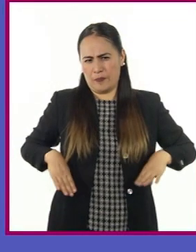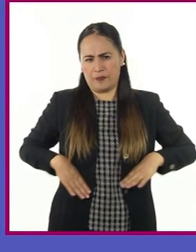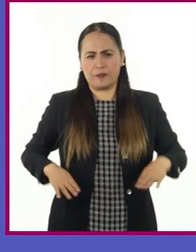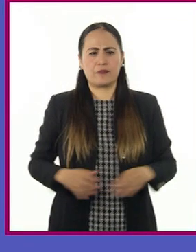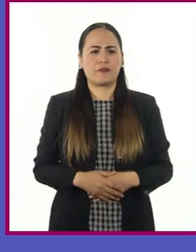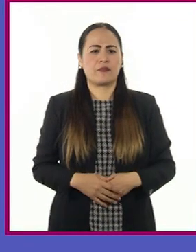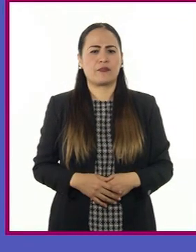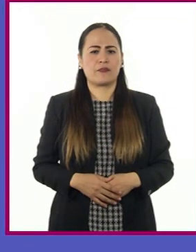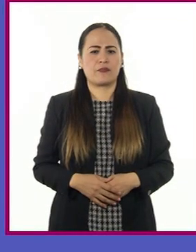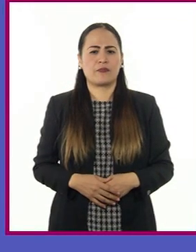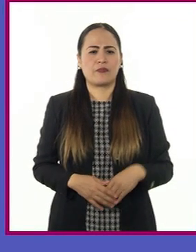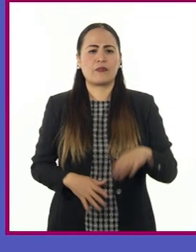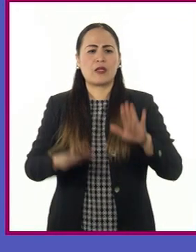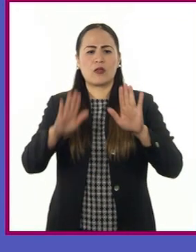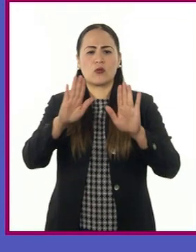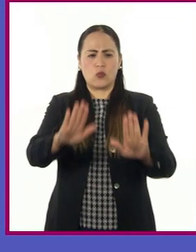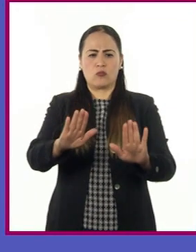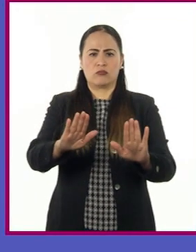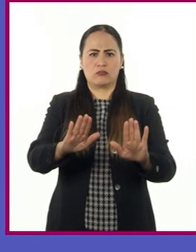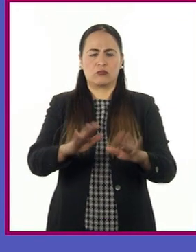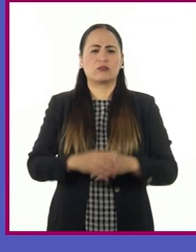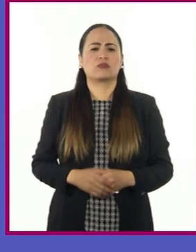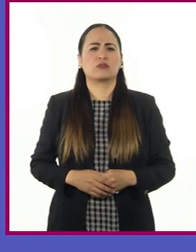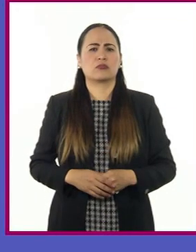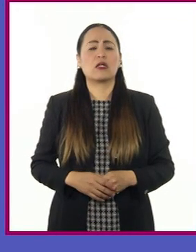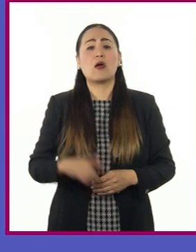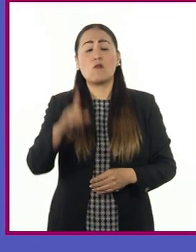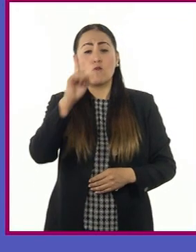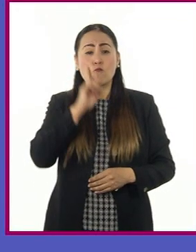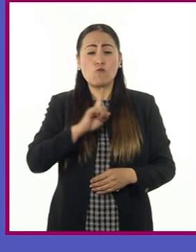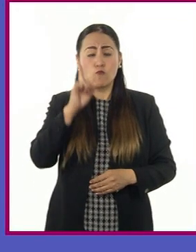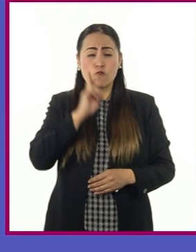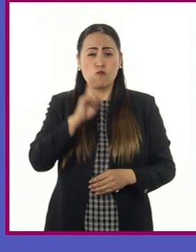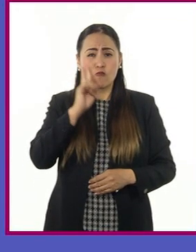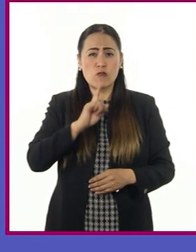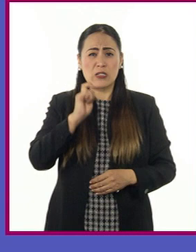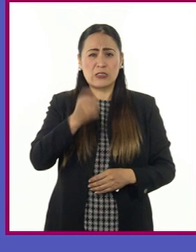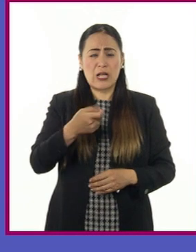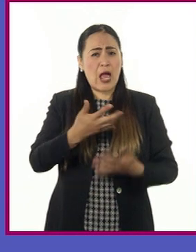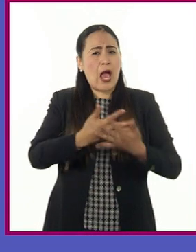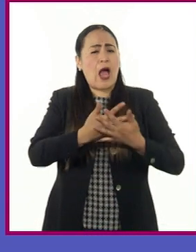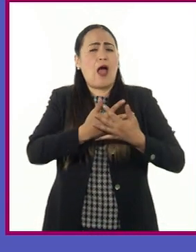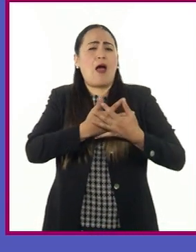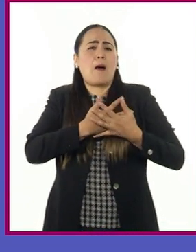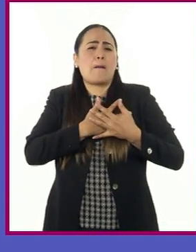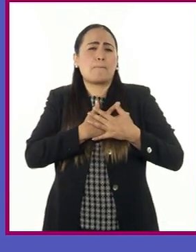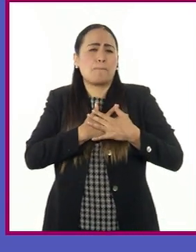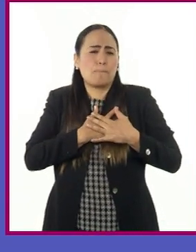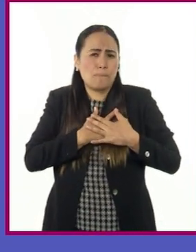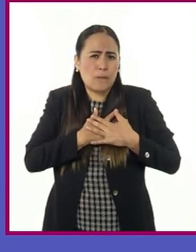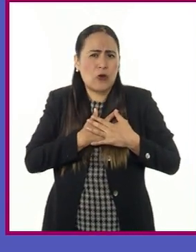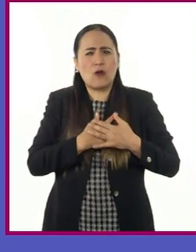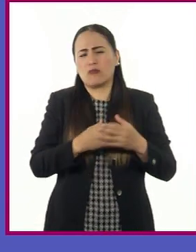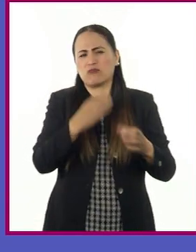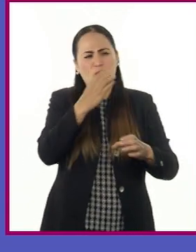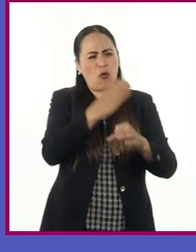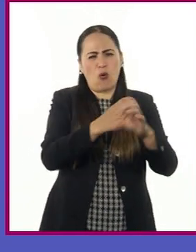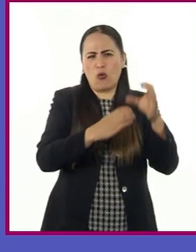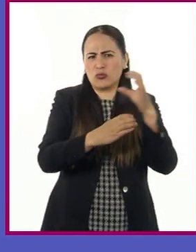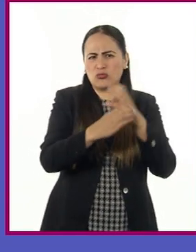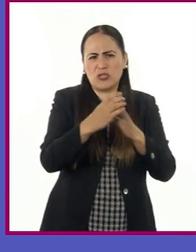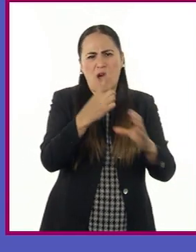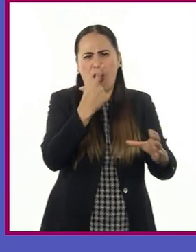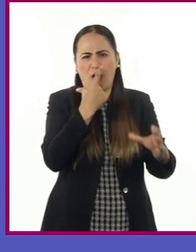detente sombra de mi bien esquivo. Aquí Sor Juana se refiere a su amor como un bien esquivo y